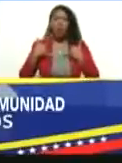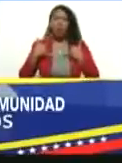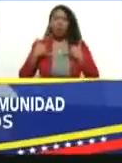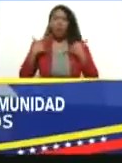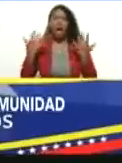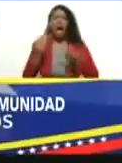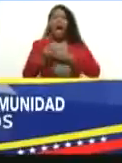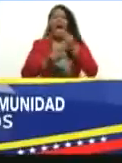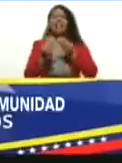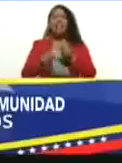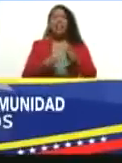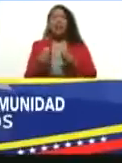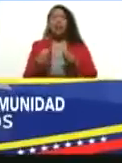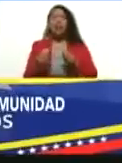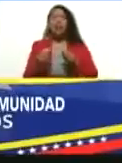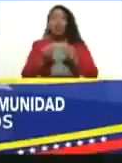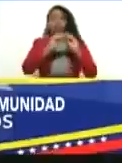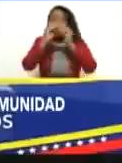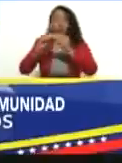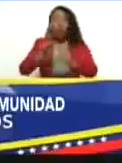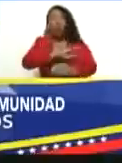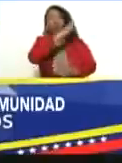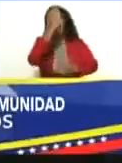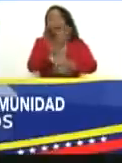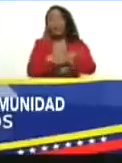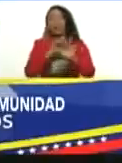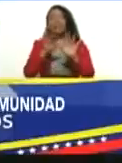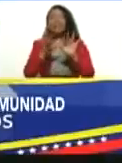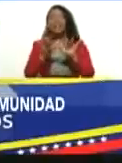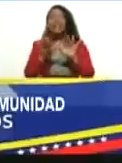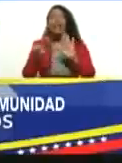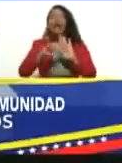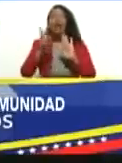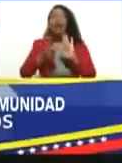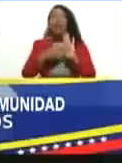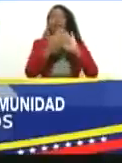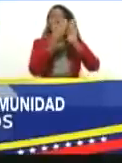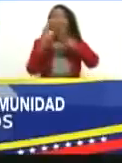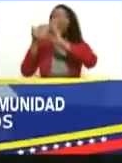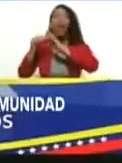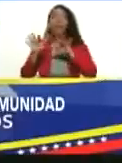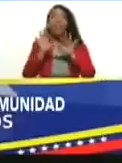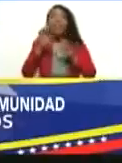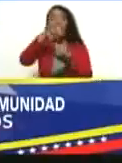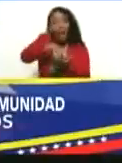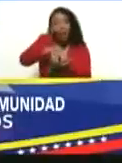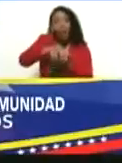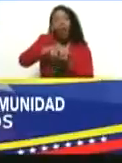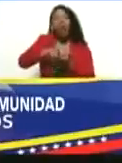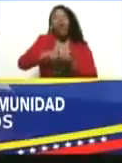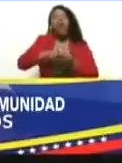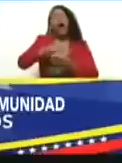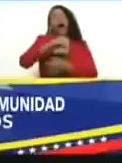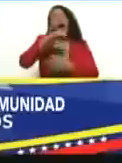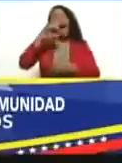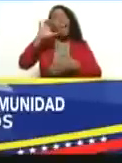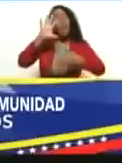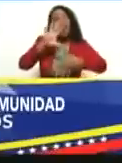conformación de una poderosa secretaría general de la comunidad de Estados latinoamericanos y caribeños